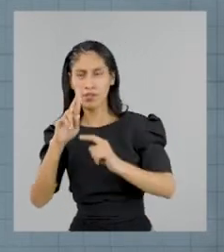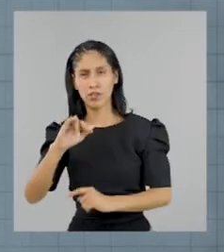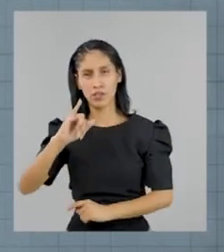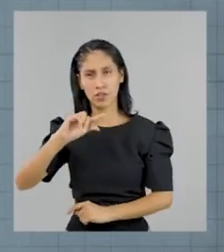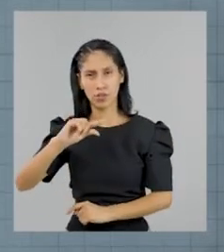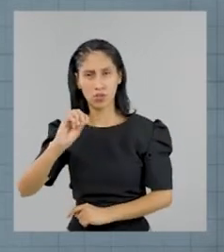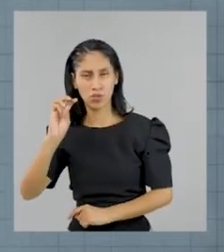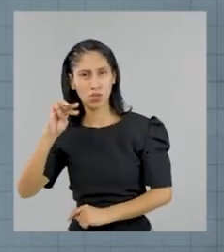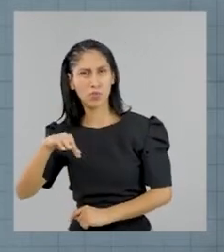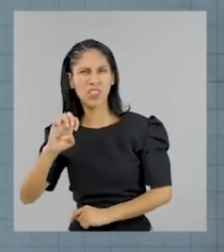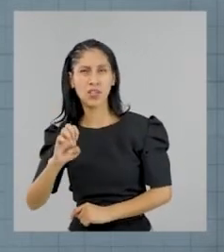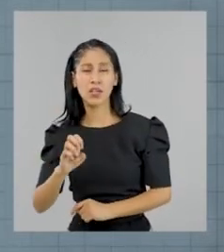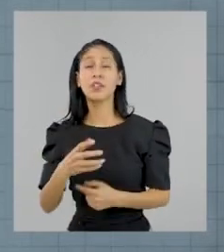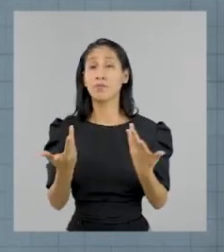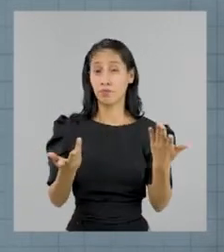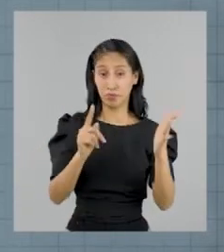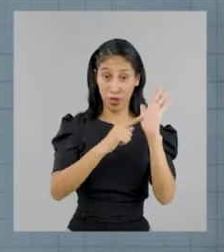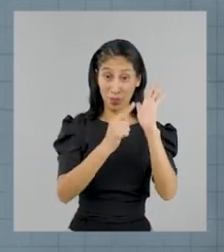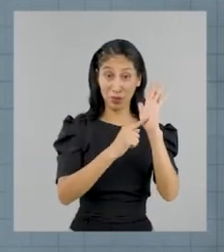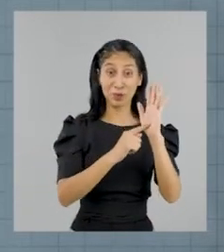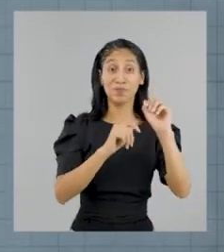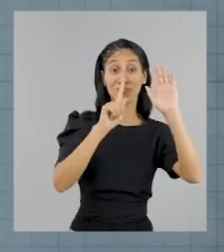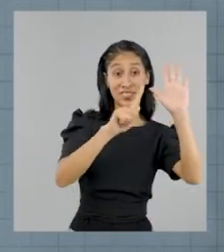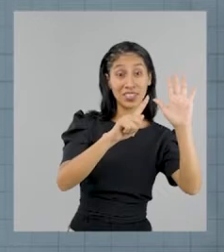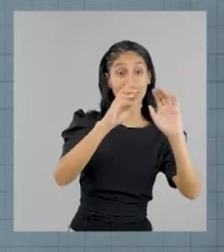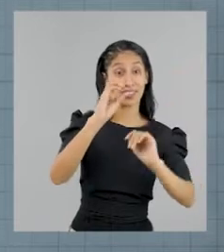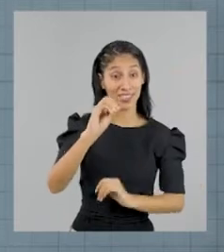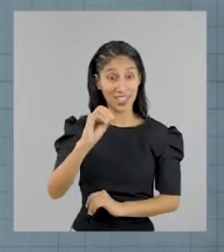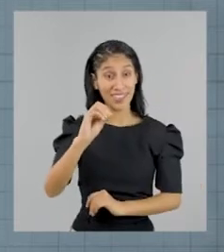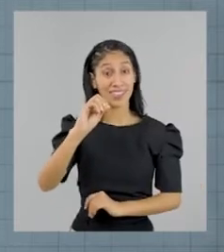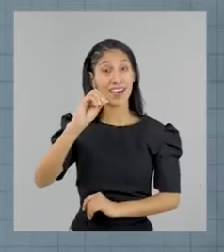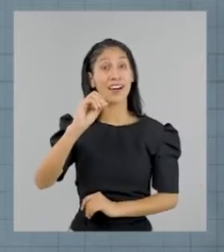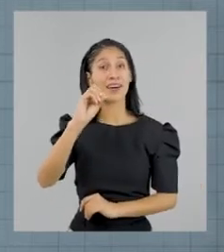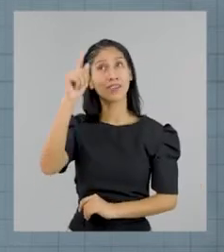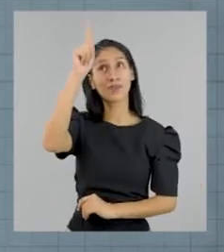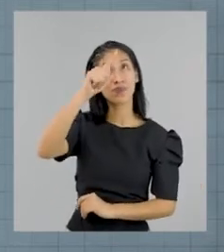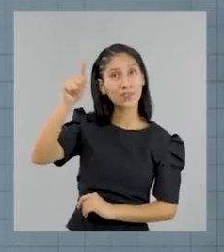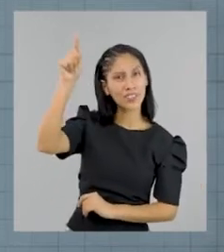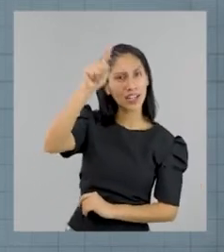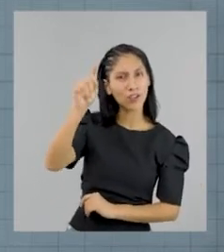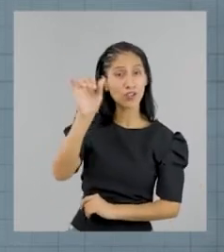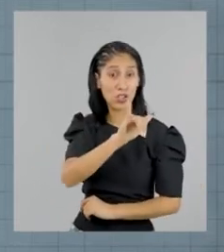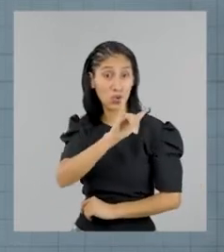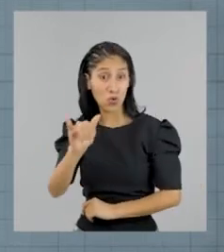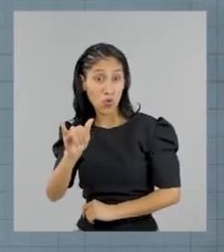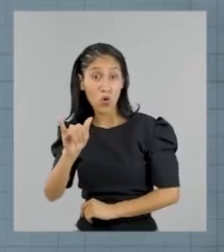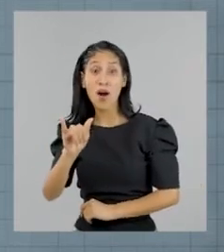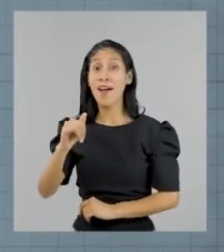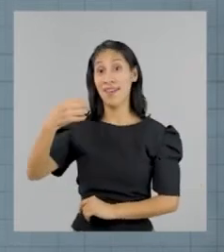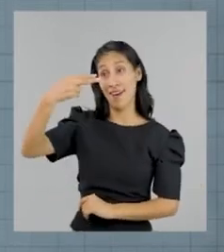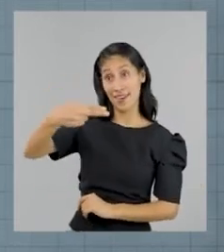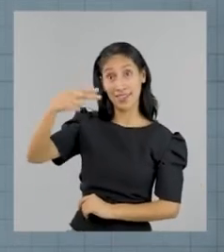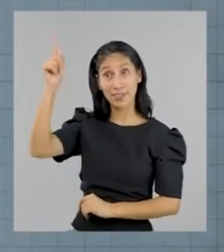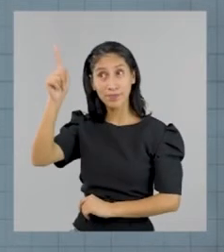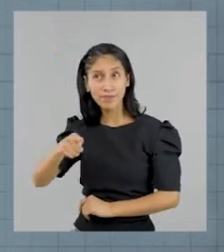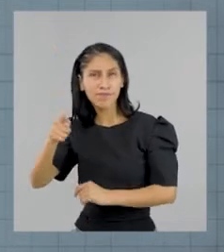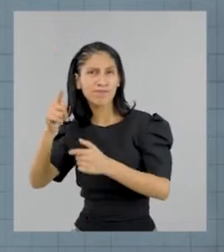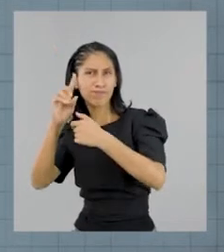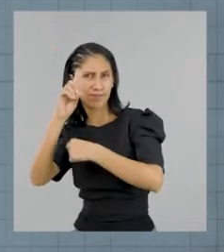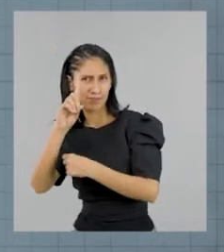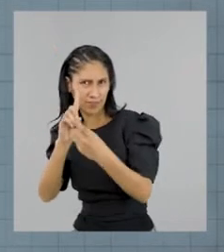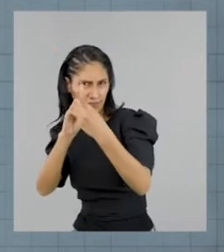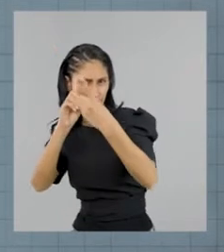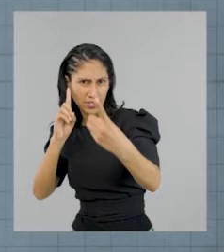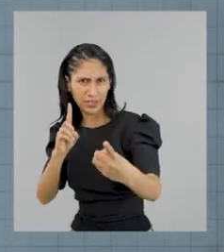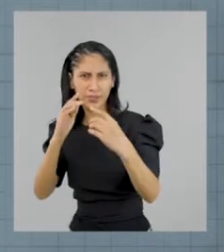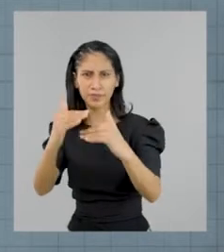y relacionamos tangente 60 grados igual altura sobre distancia. Porque la